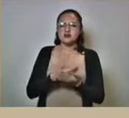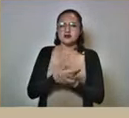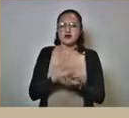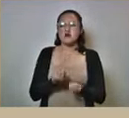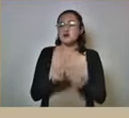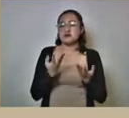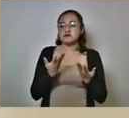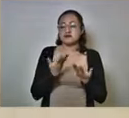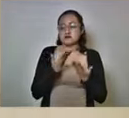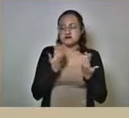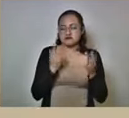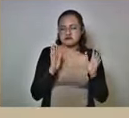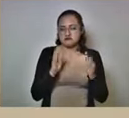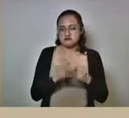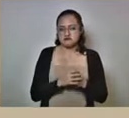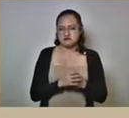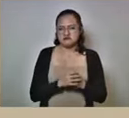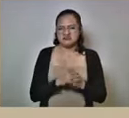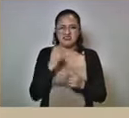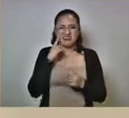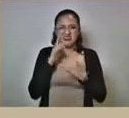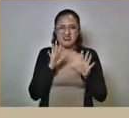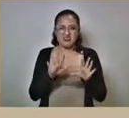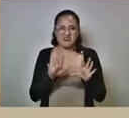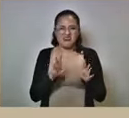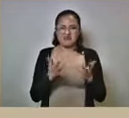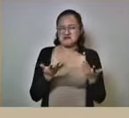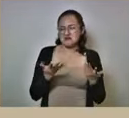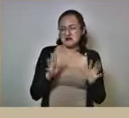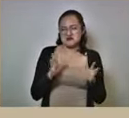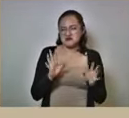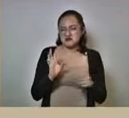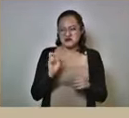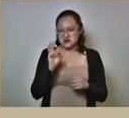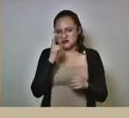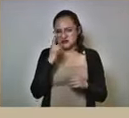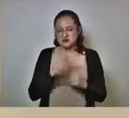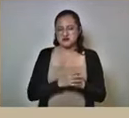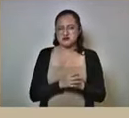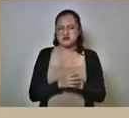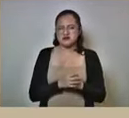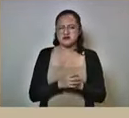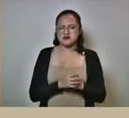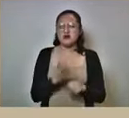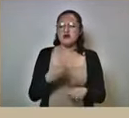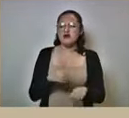sopa, 10 paquetes, una cosa así de pasta. Lleva